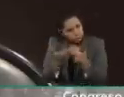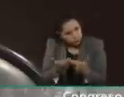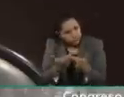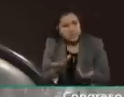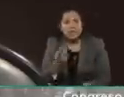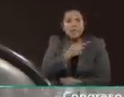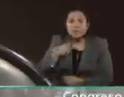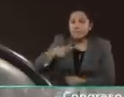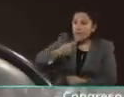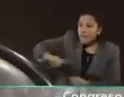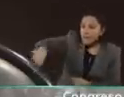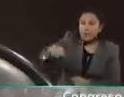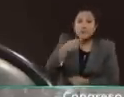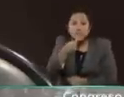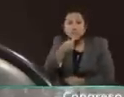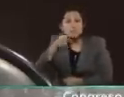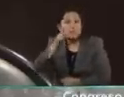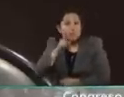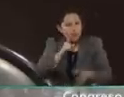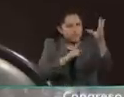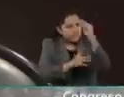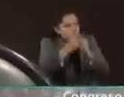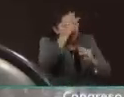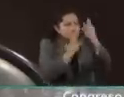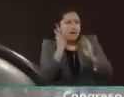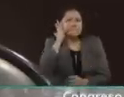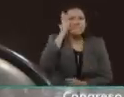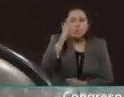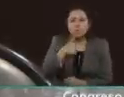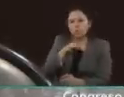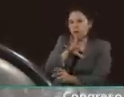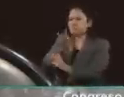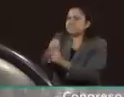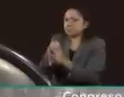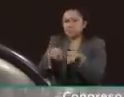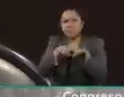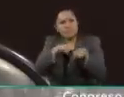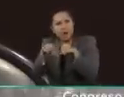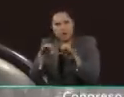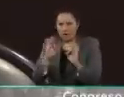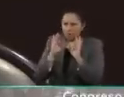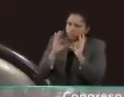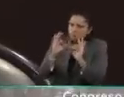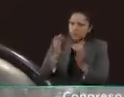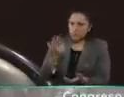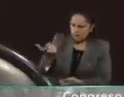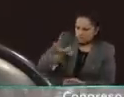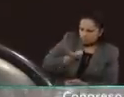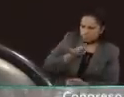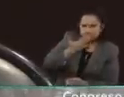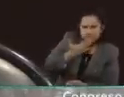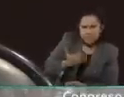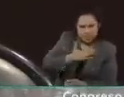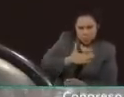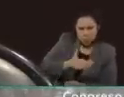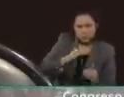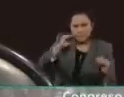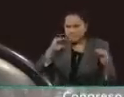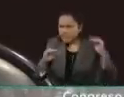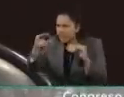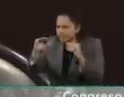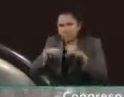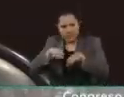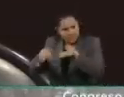que les permita formar parte de un ambiente laboral altamente competitivo y un real combate a la corrupción que no sea